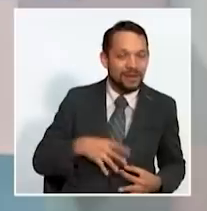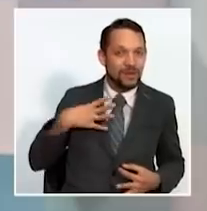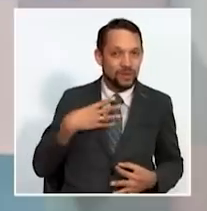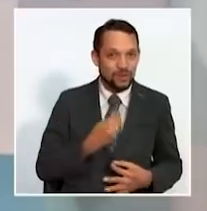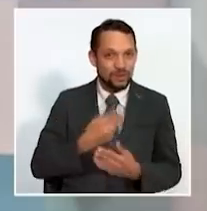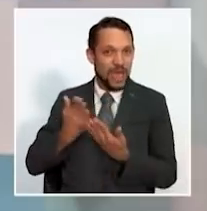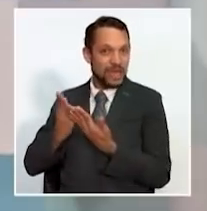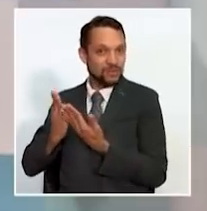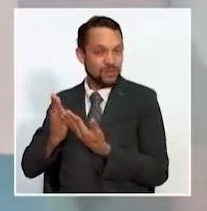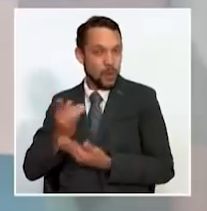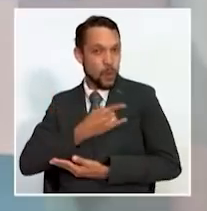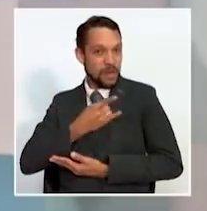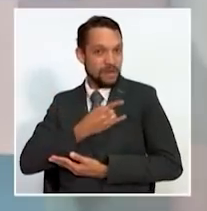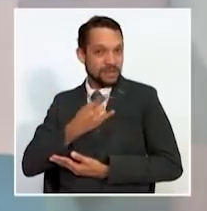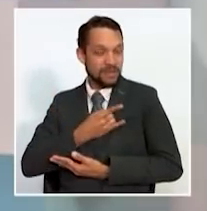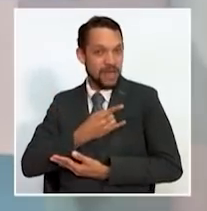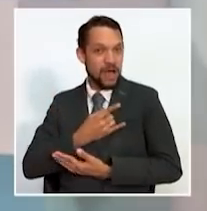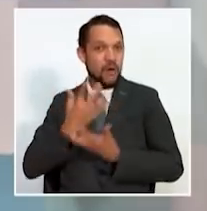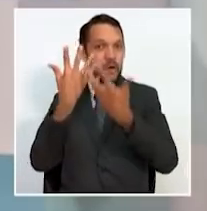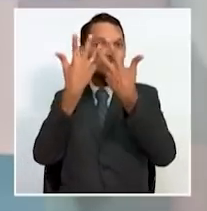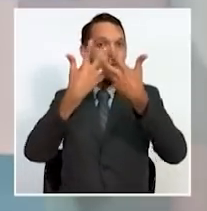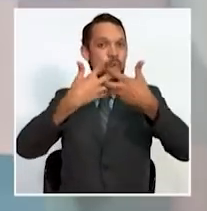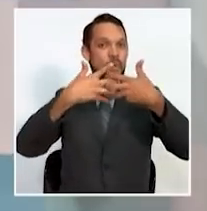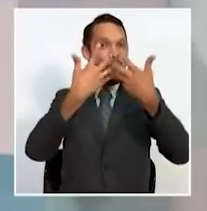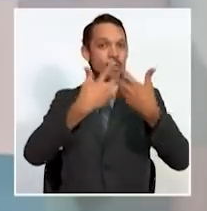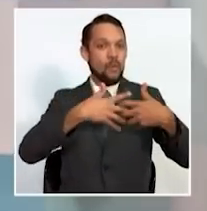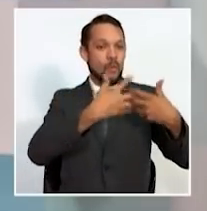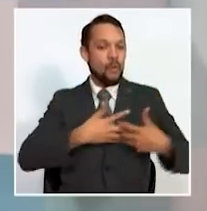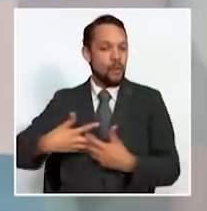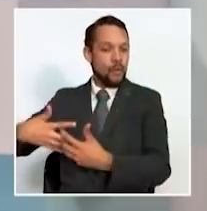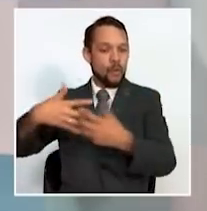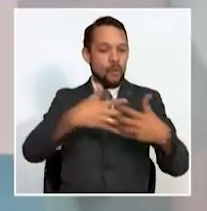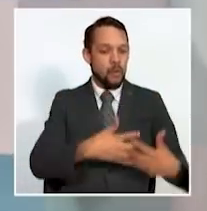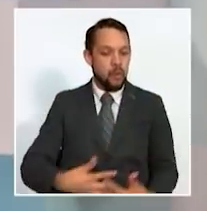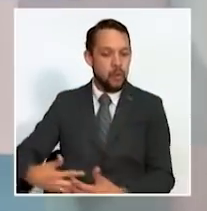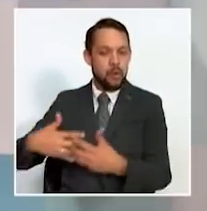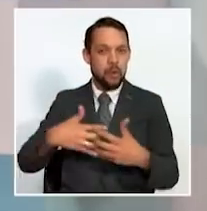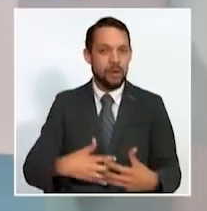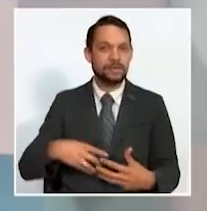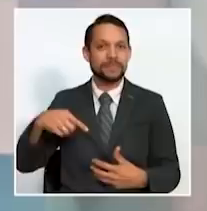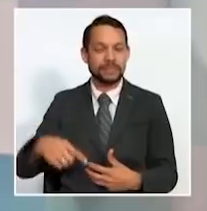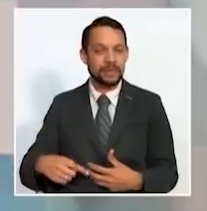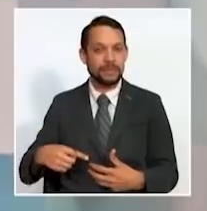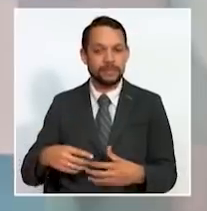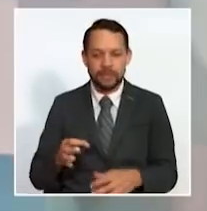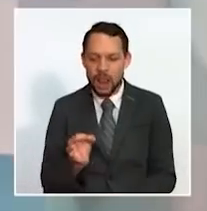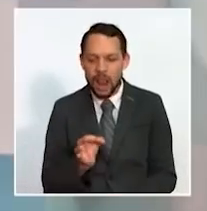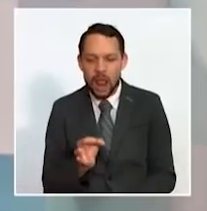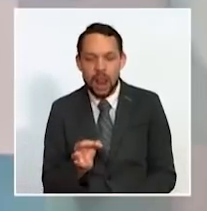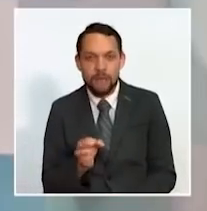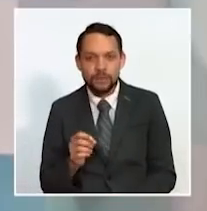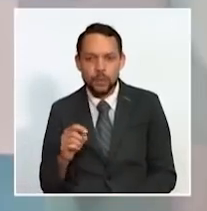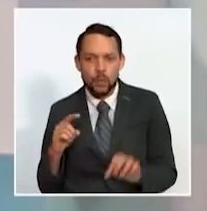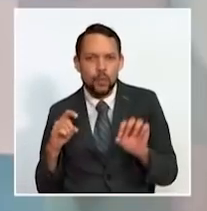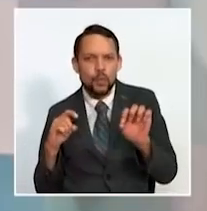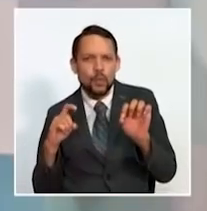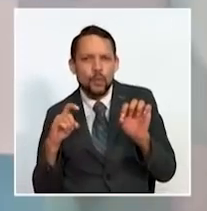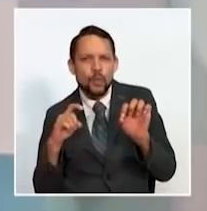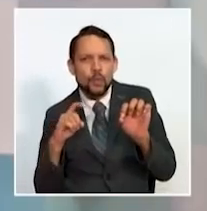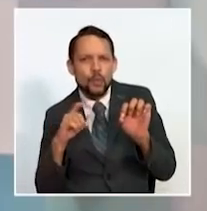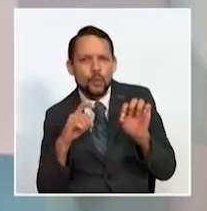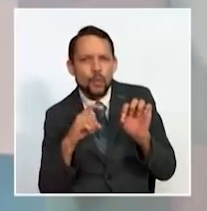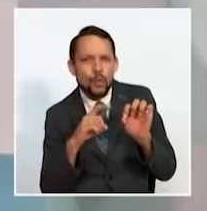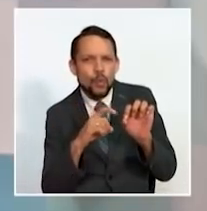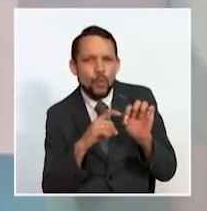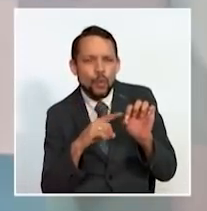ortodoxa nos enseñaron las facultades de medicina embriología. Y la embriología es que se junta el espermatozoide y el óvulo. Y ahí empieza